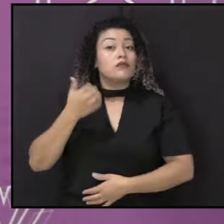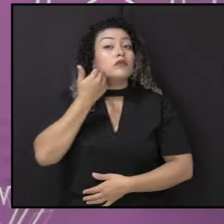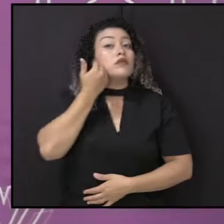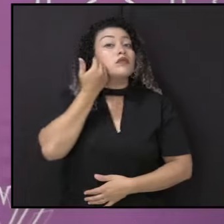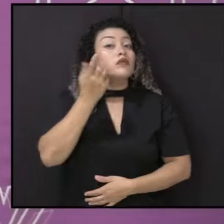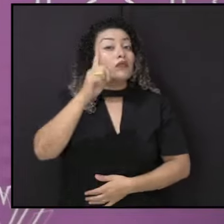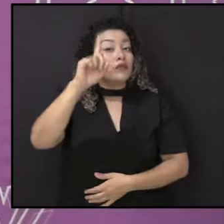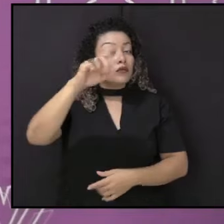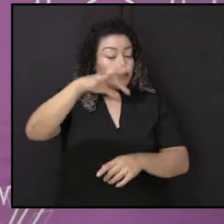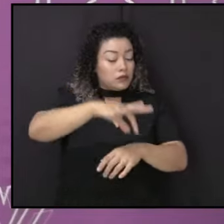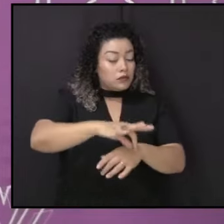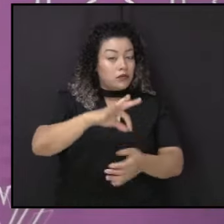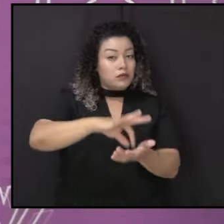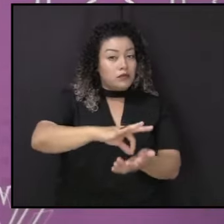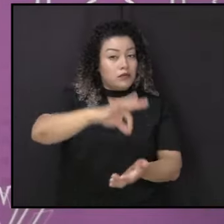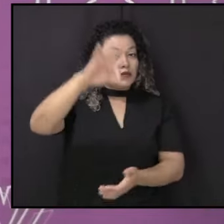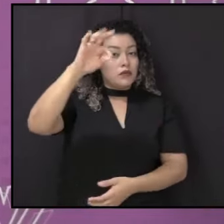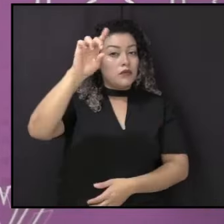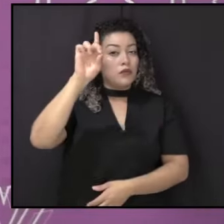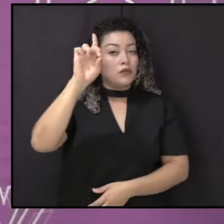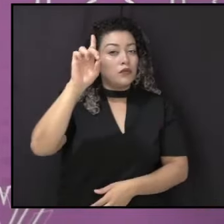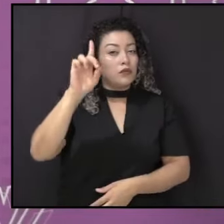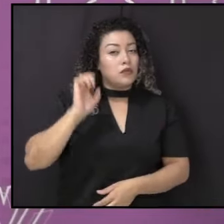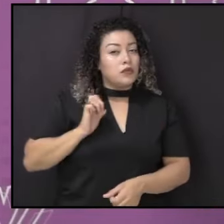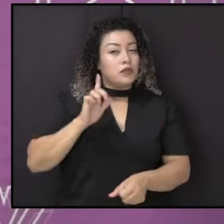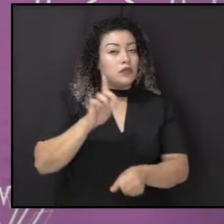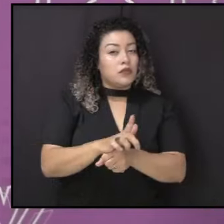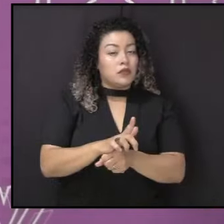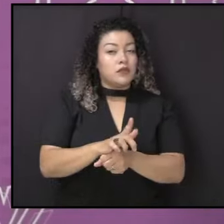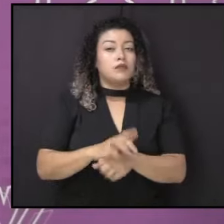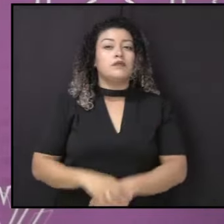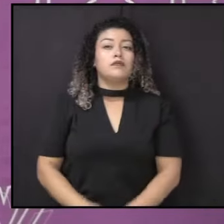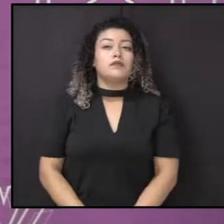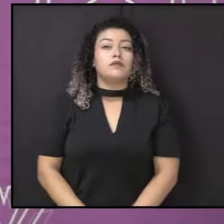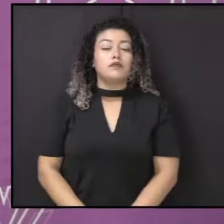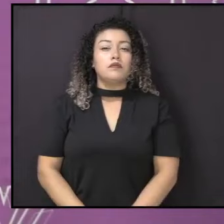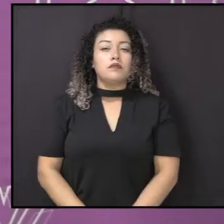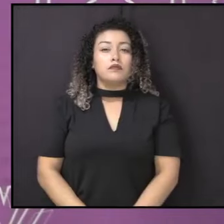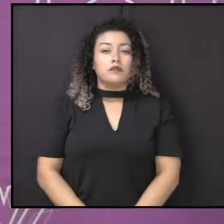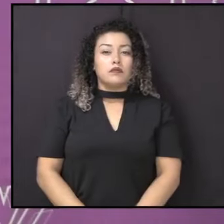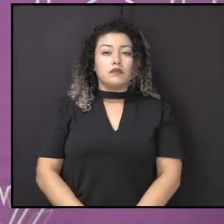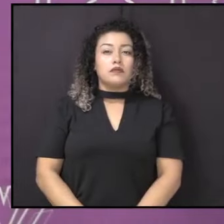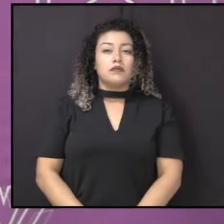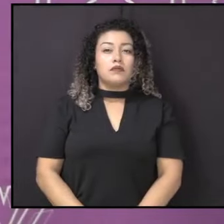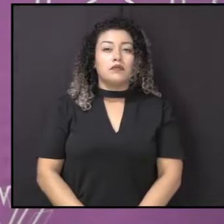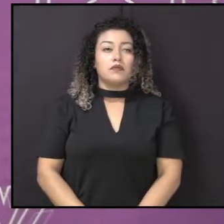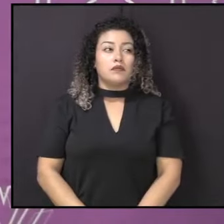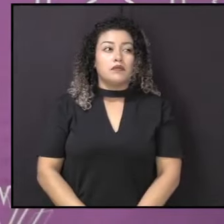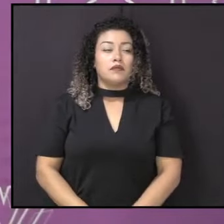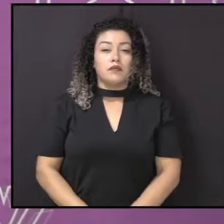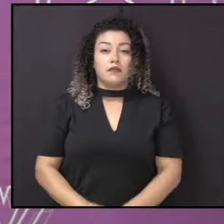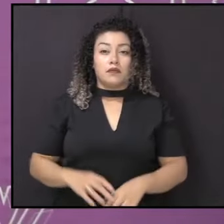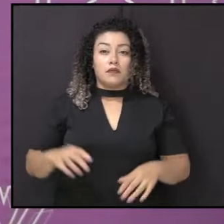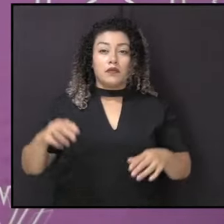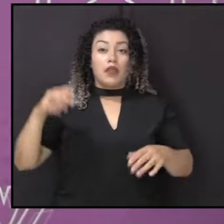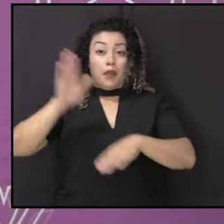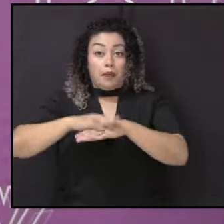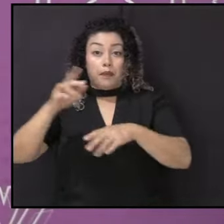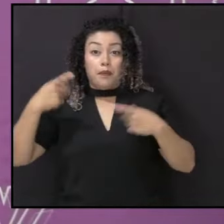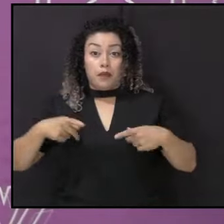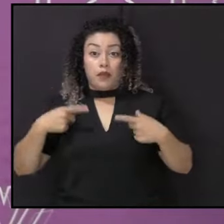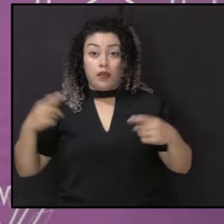un punto de ley para hacer una ley de emprendedores, porque seamos realistas, la gran mayoría de nuestra